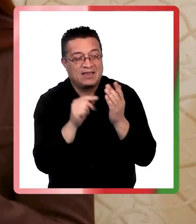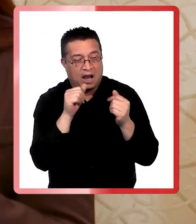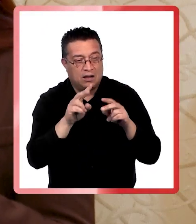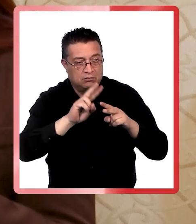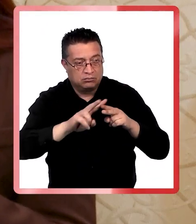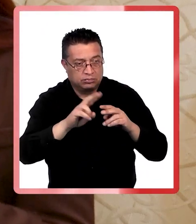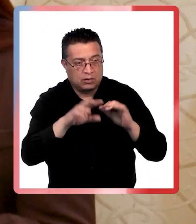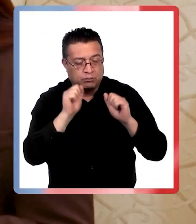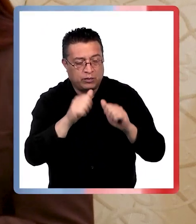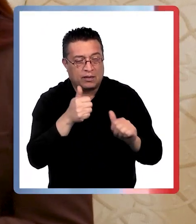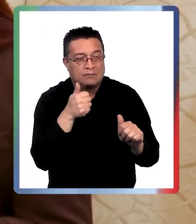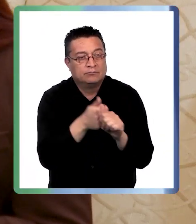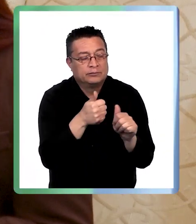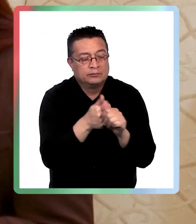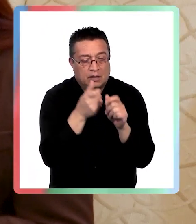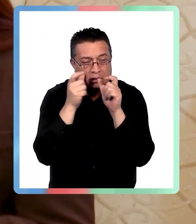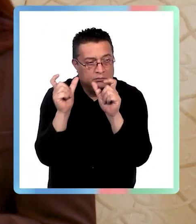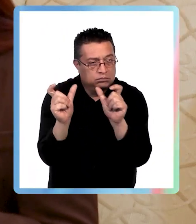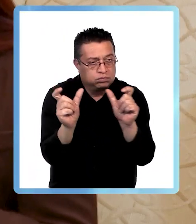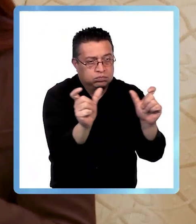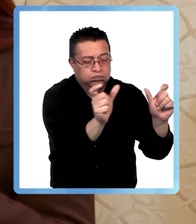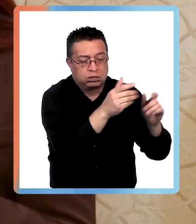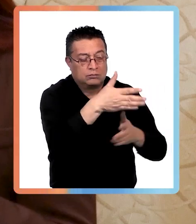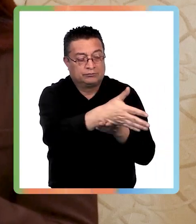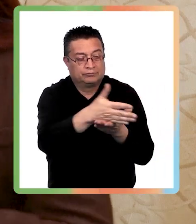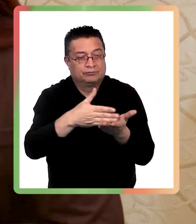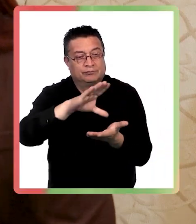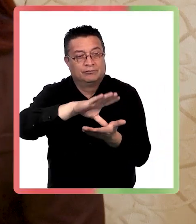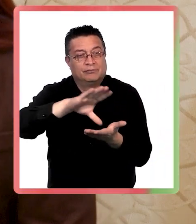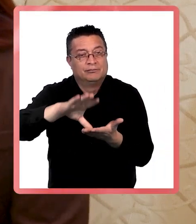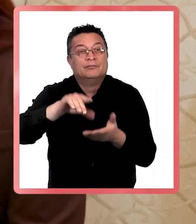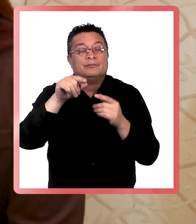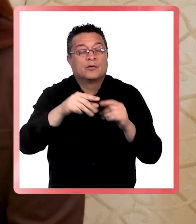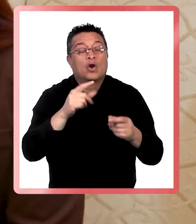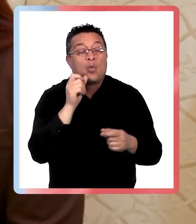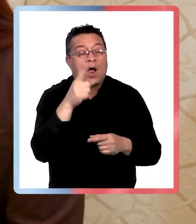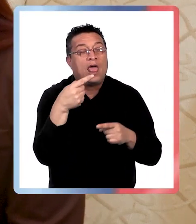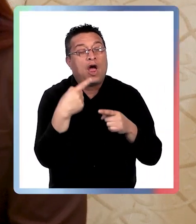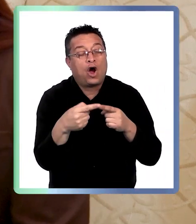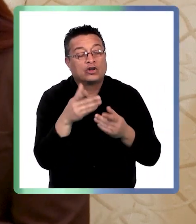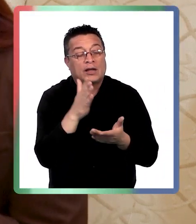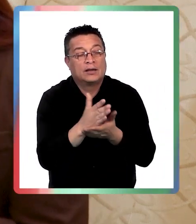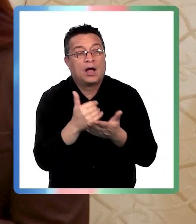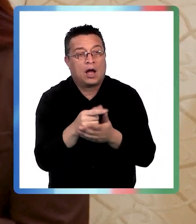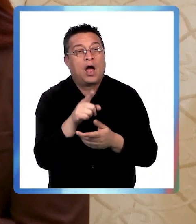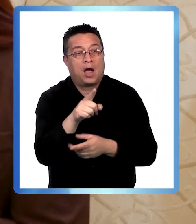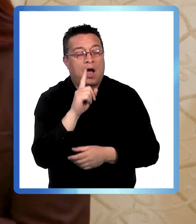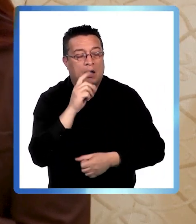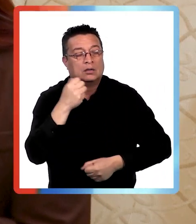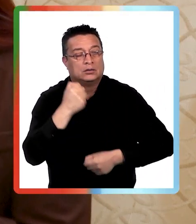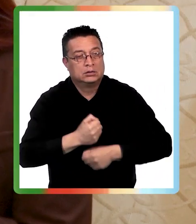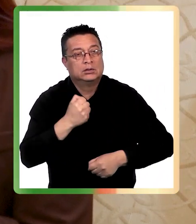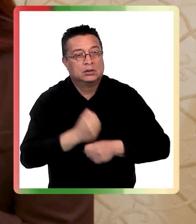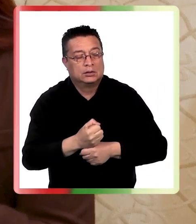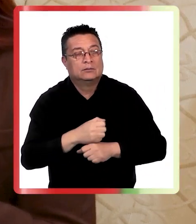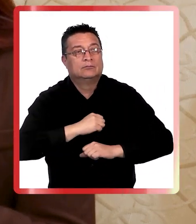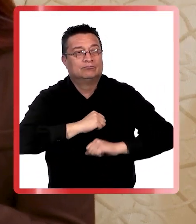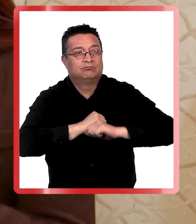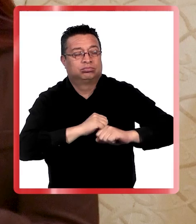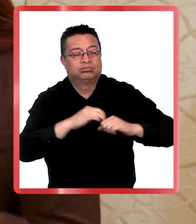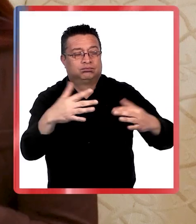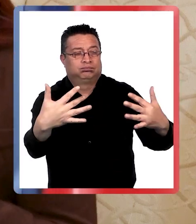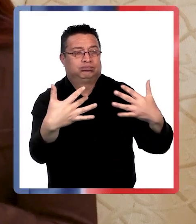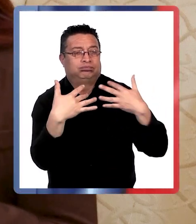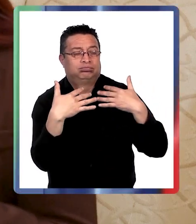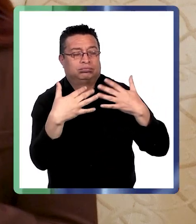desarrollo para reforzar las labores de vigilancia en la frontera. ¿Qué otras estrategias han definido como gobierno para el control migratorio en la frontera y